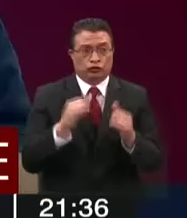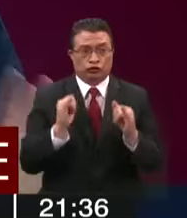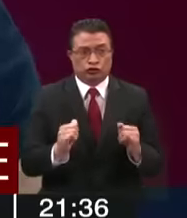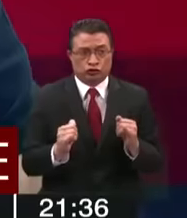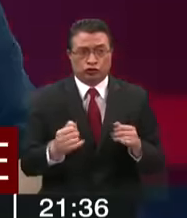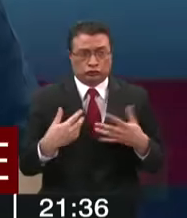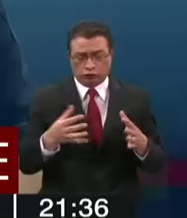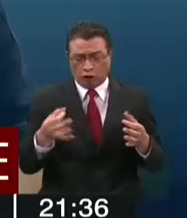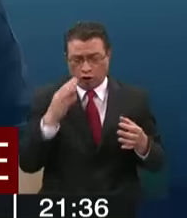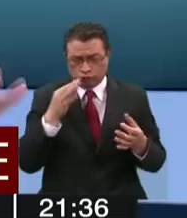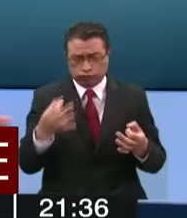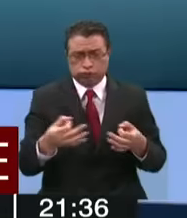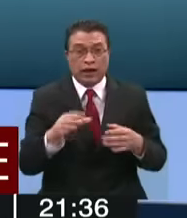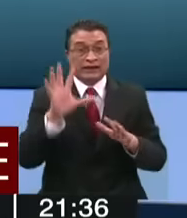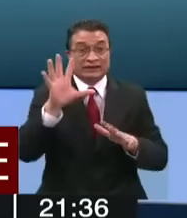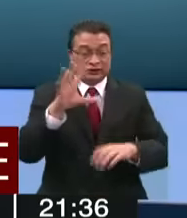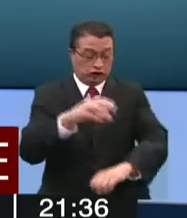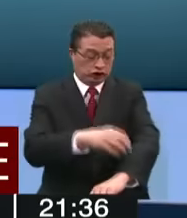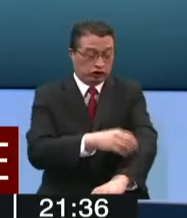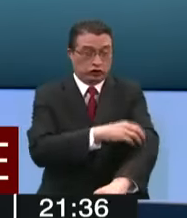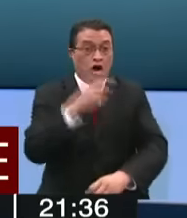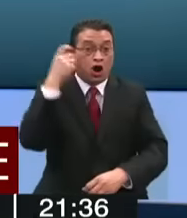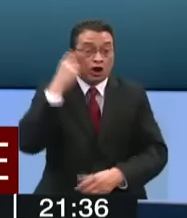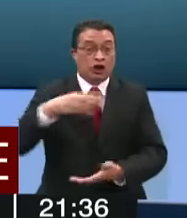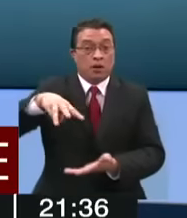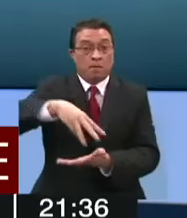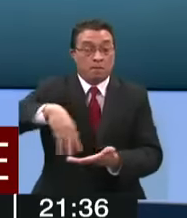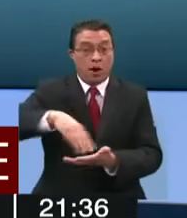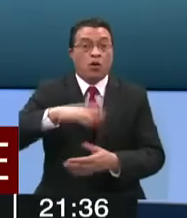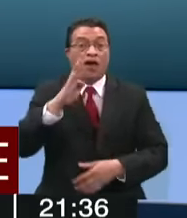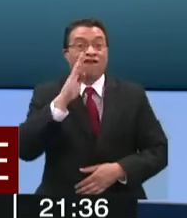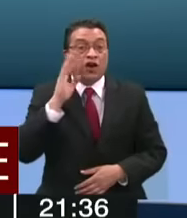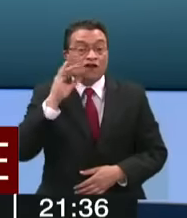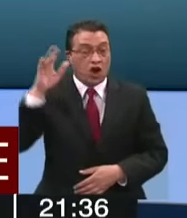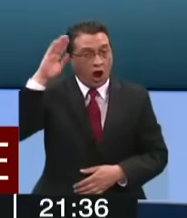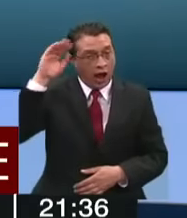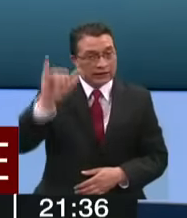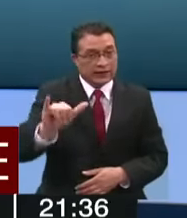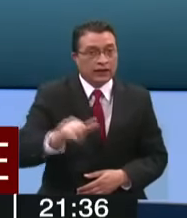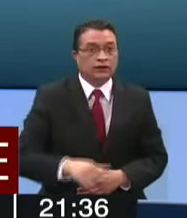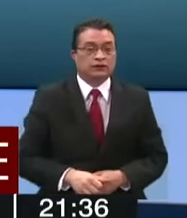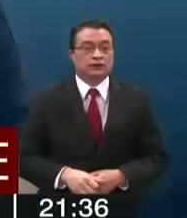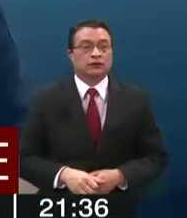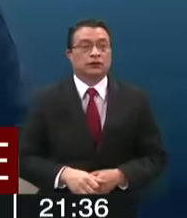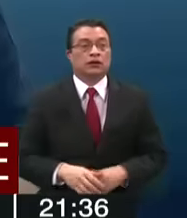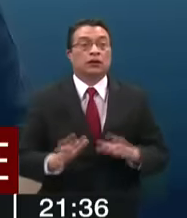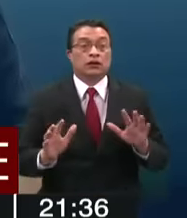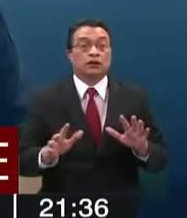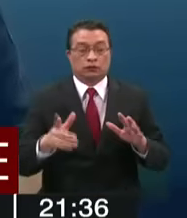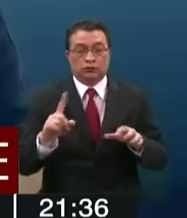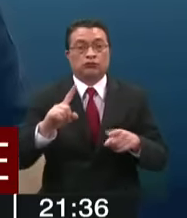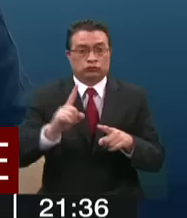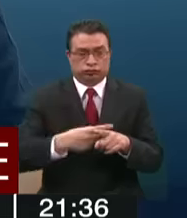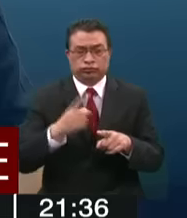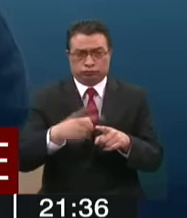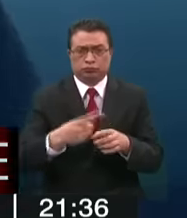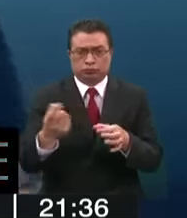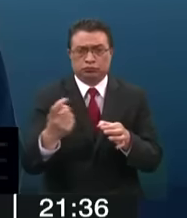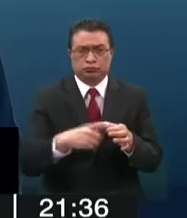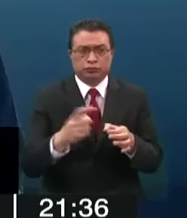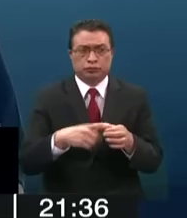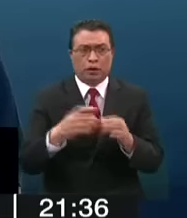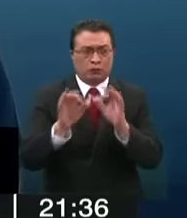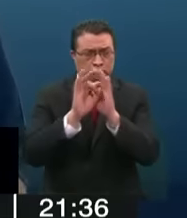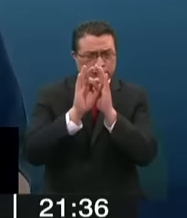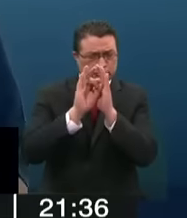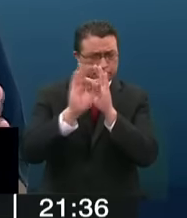los datos. Tienen 5 regiones. Están en O'Higgins, Maule, Biobío, Aysén. Sí. No, los vamos a refichar. Fíjate que la